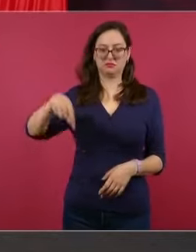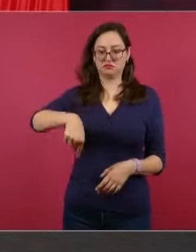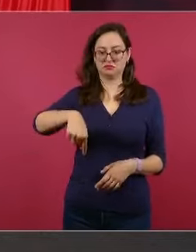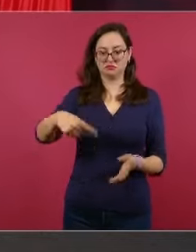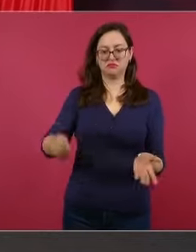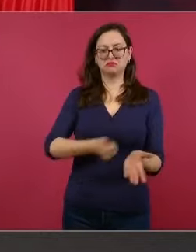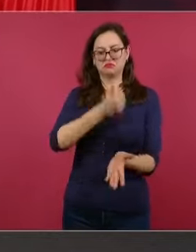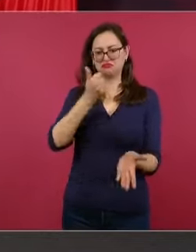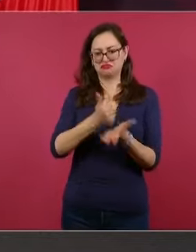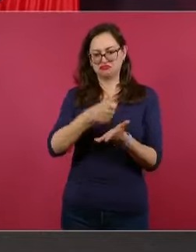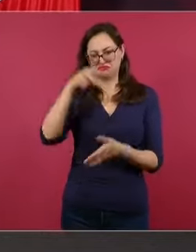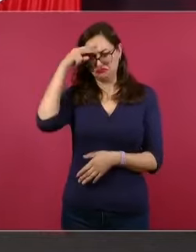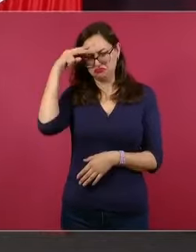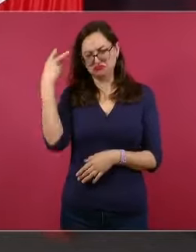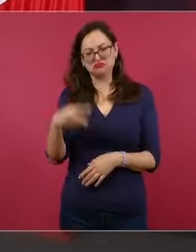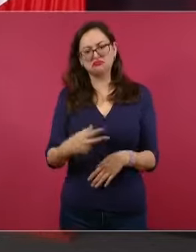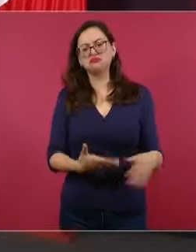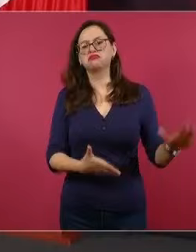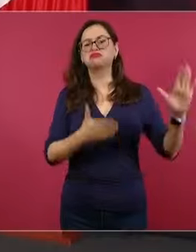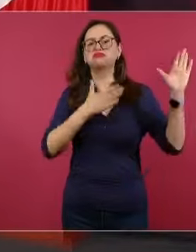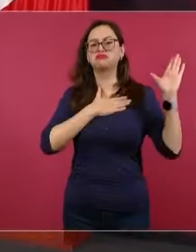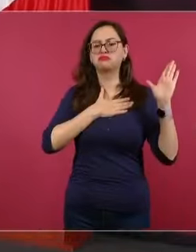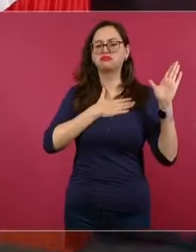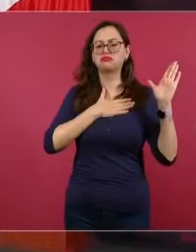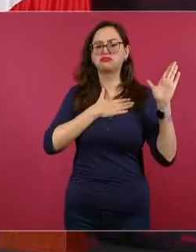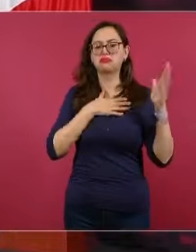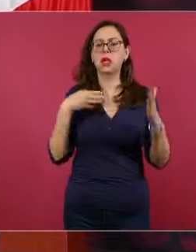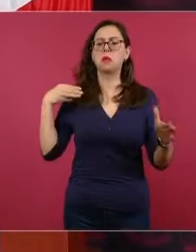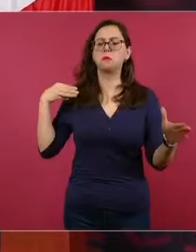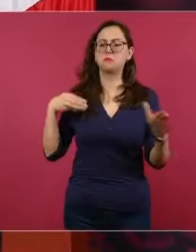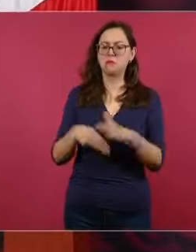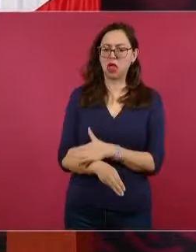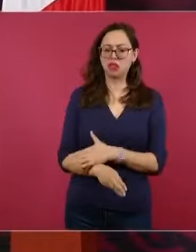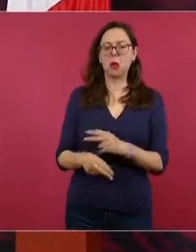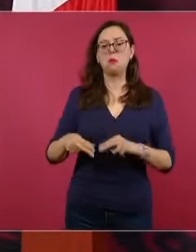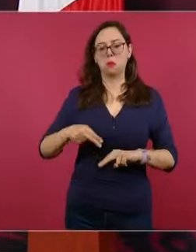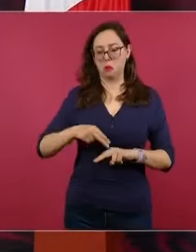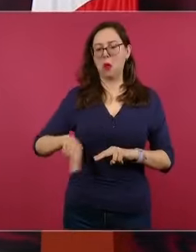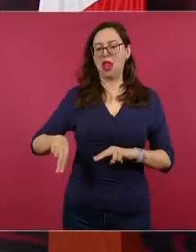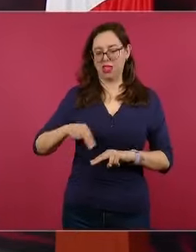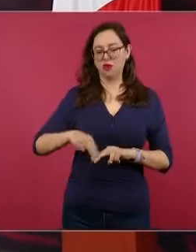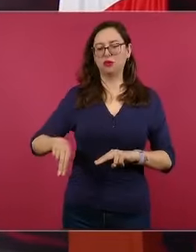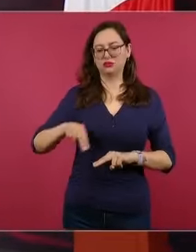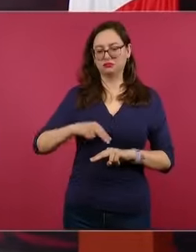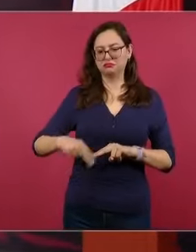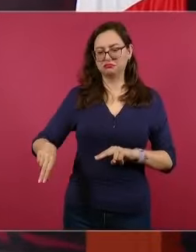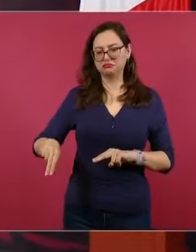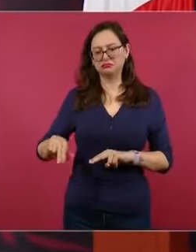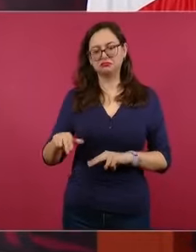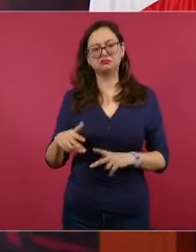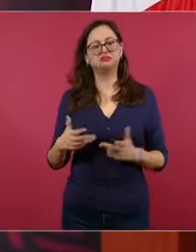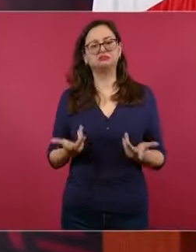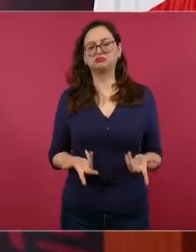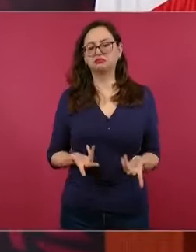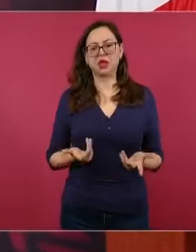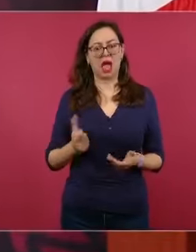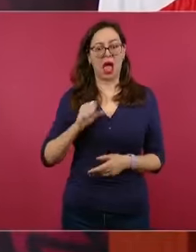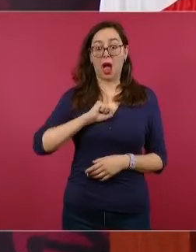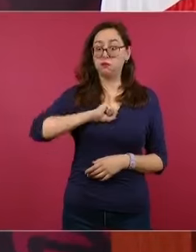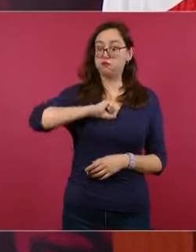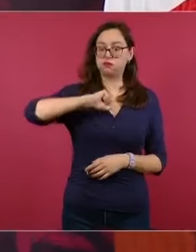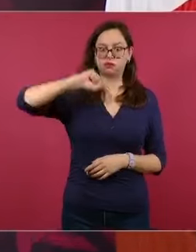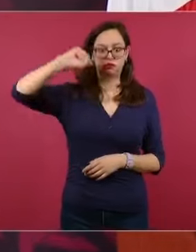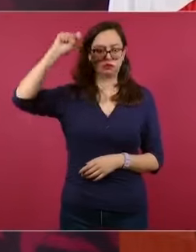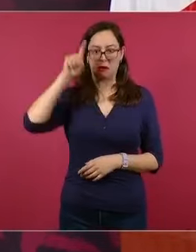comprometía que no iba a aumentar el precio del boleto del metro que iba a aumentar